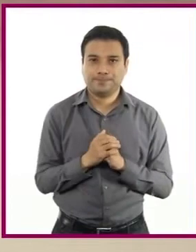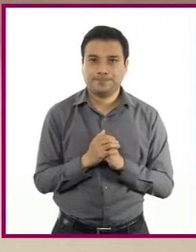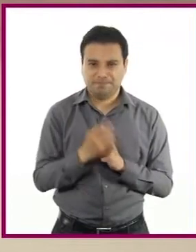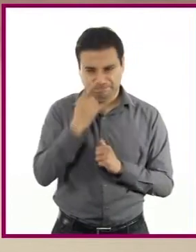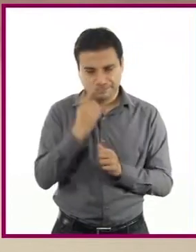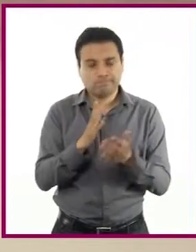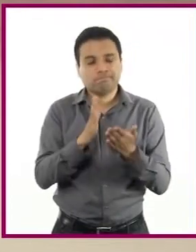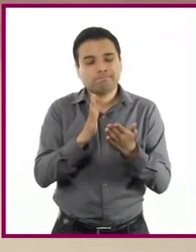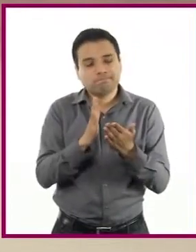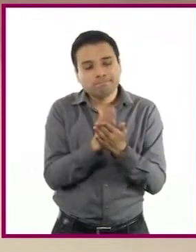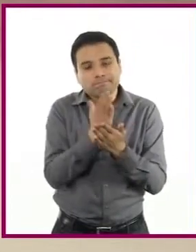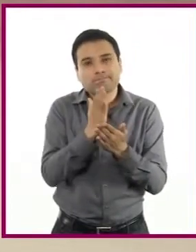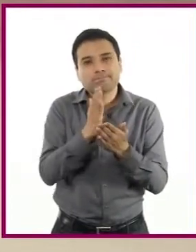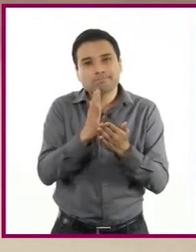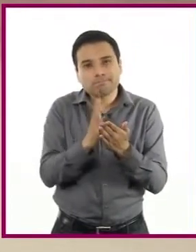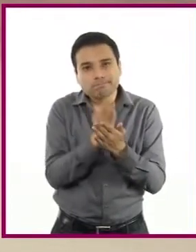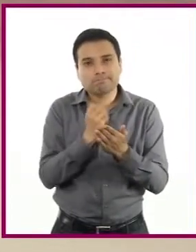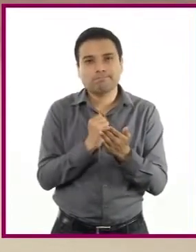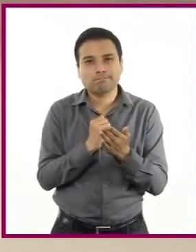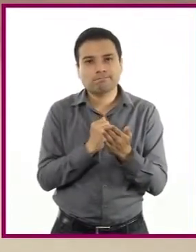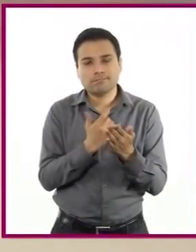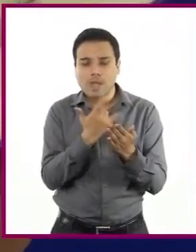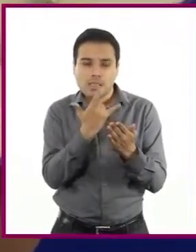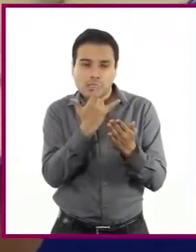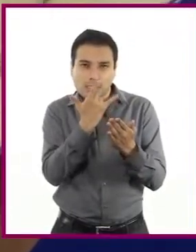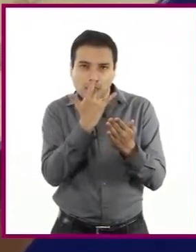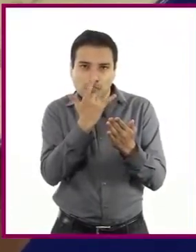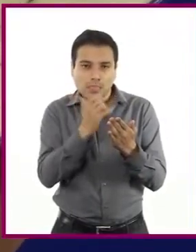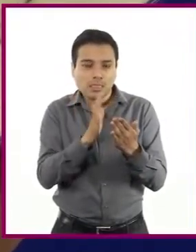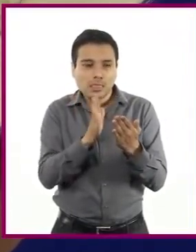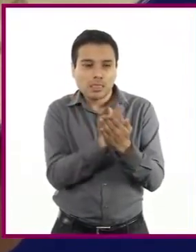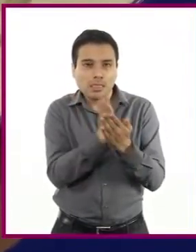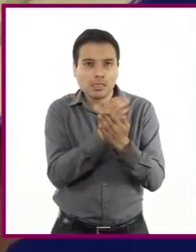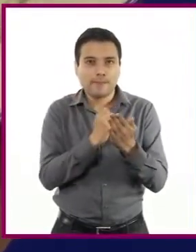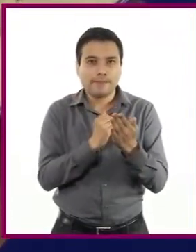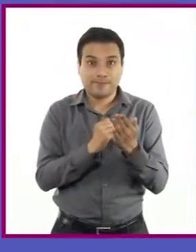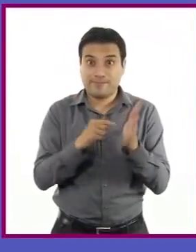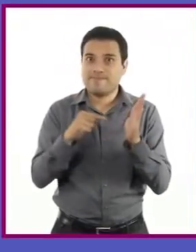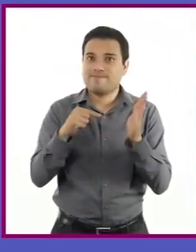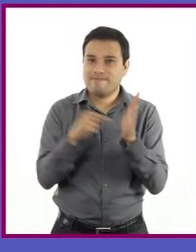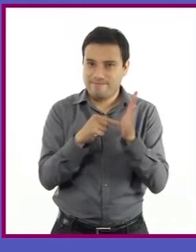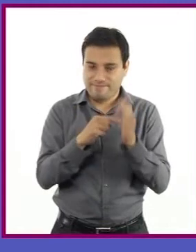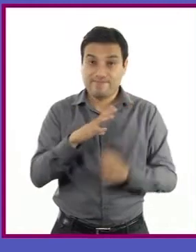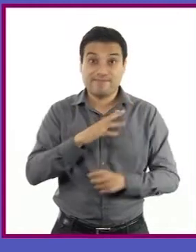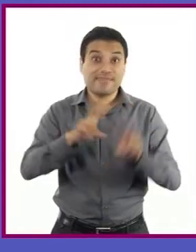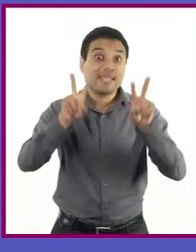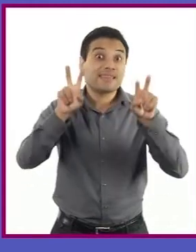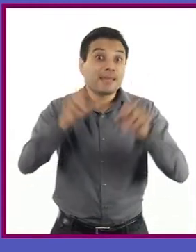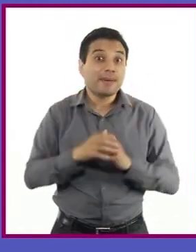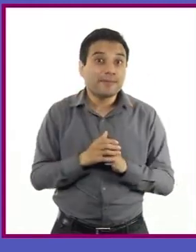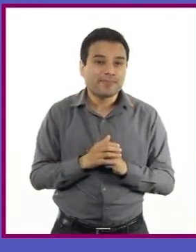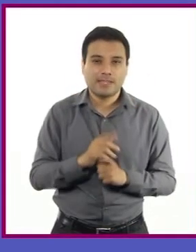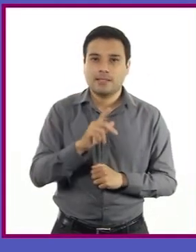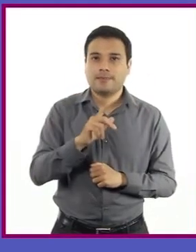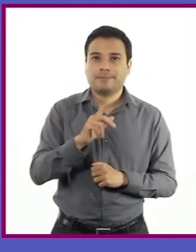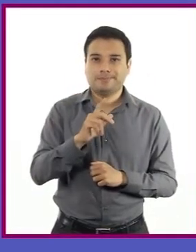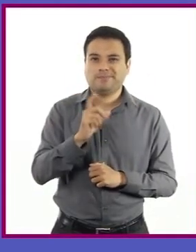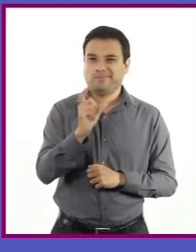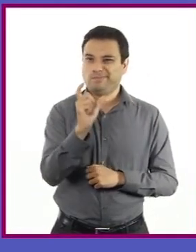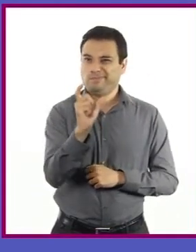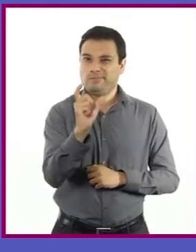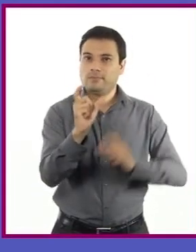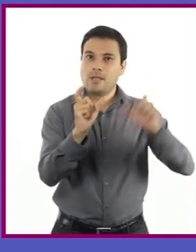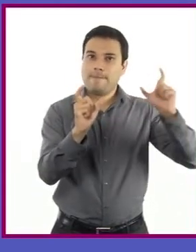Seguimos hojeando, lo vemos y está la sección de prefijos